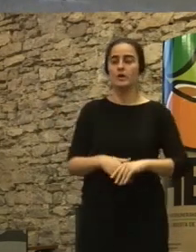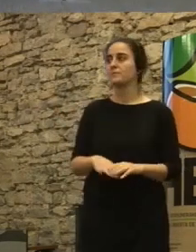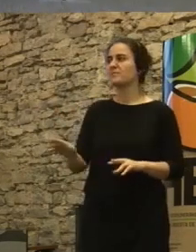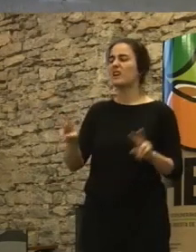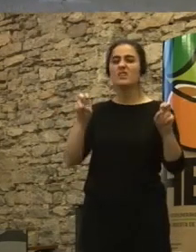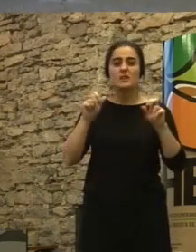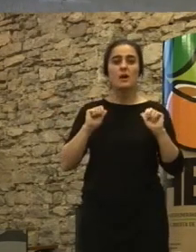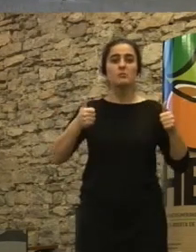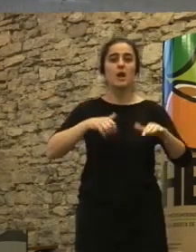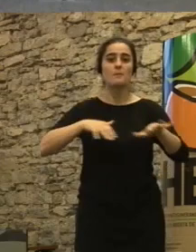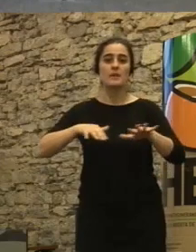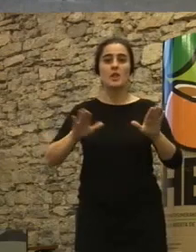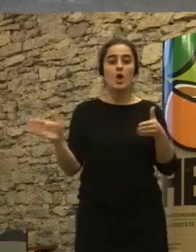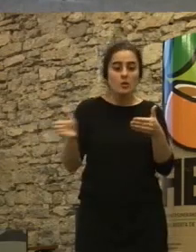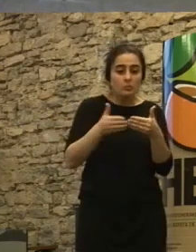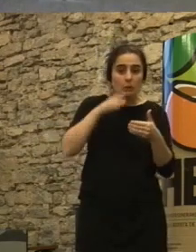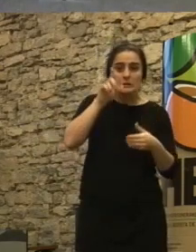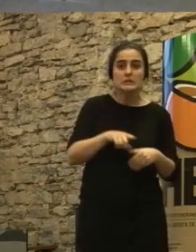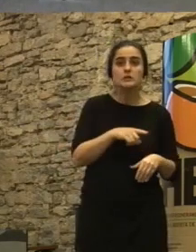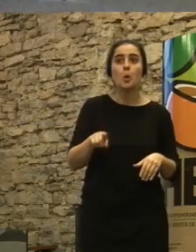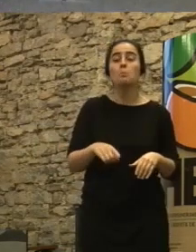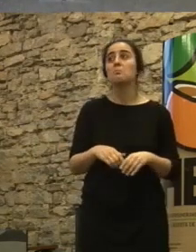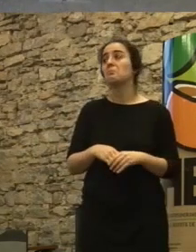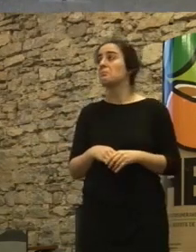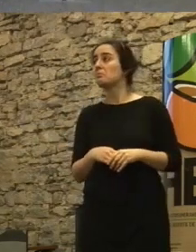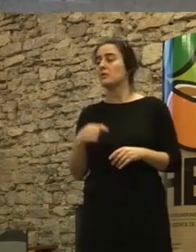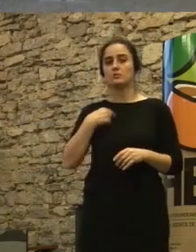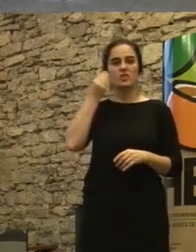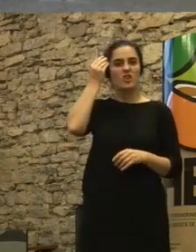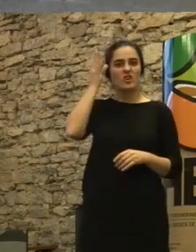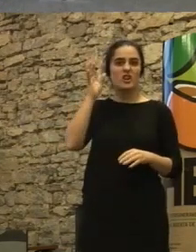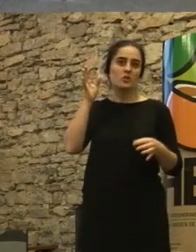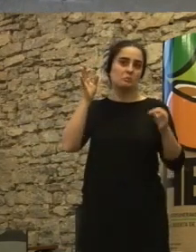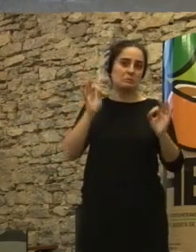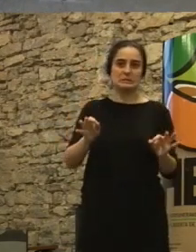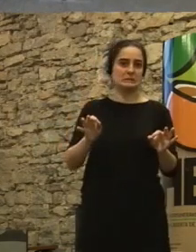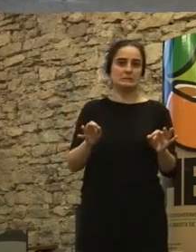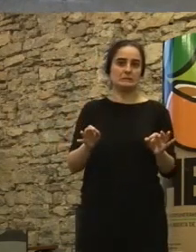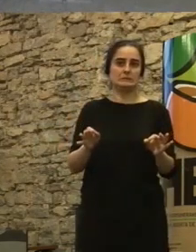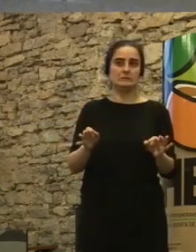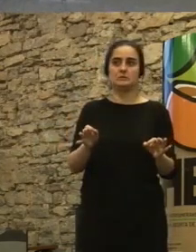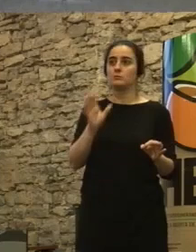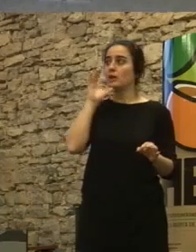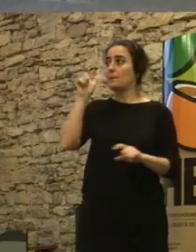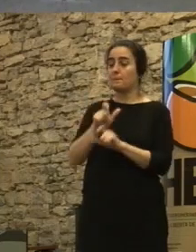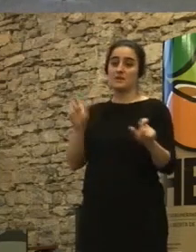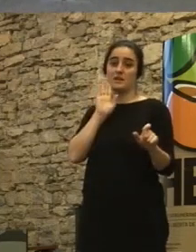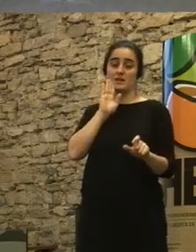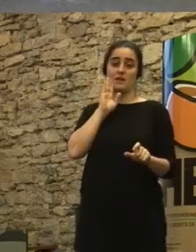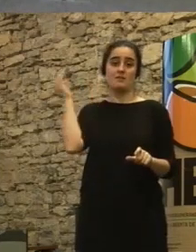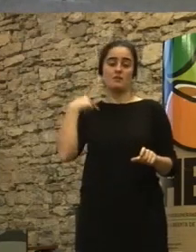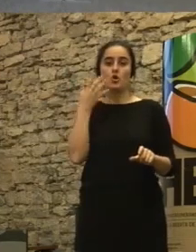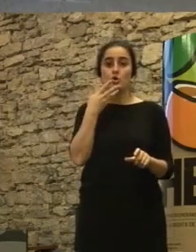emprendedor es introvertido, no es introvertido, diría que no es exacto. de estas personas que están ahí, o todas las que yo